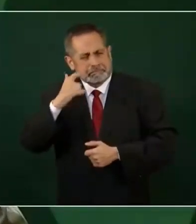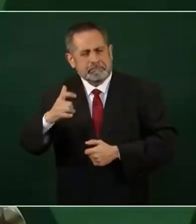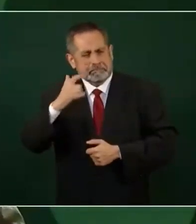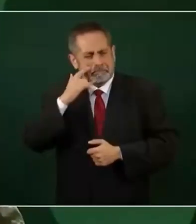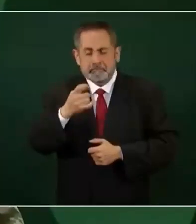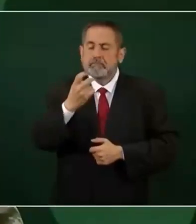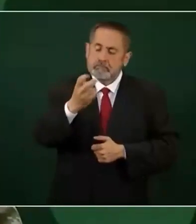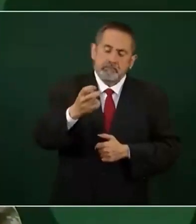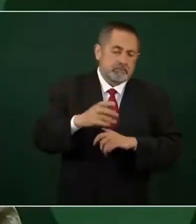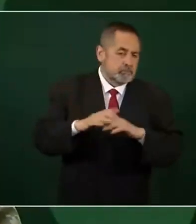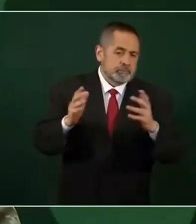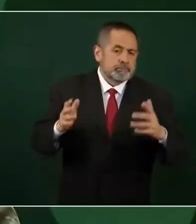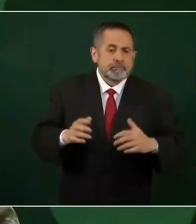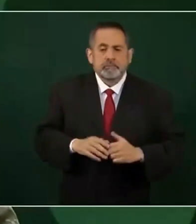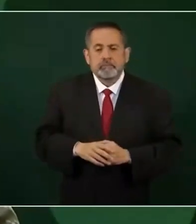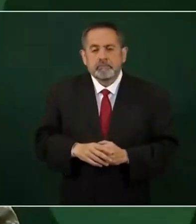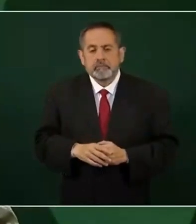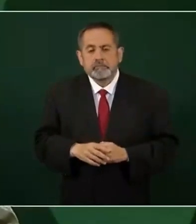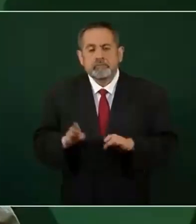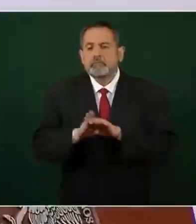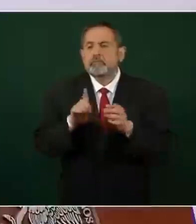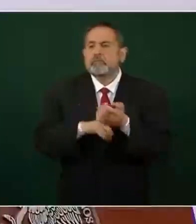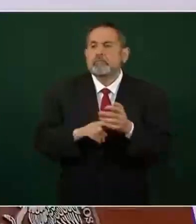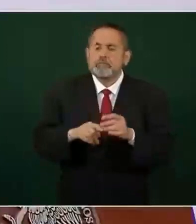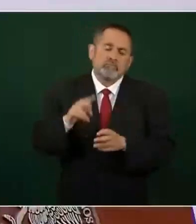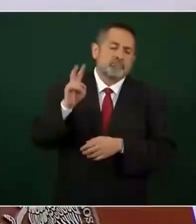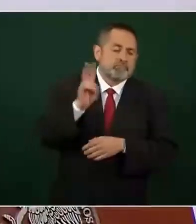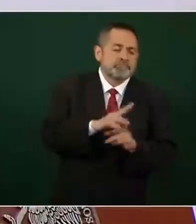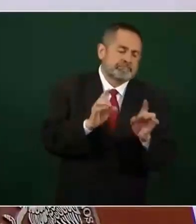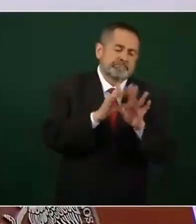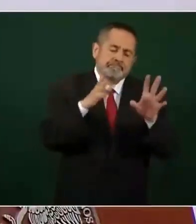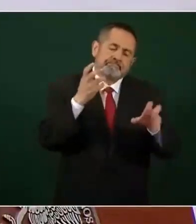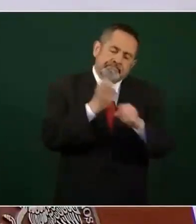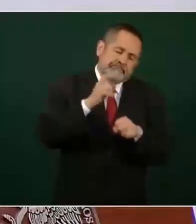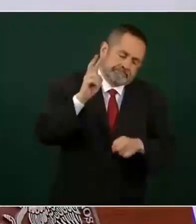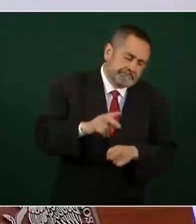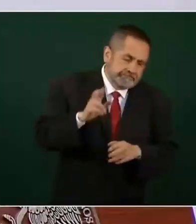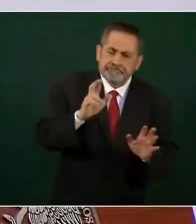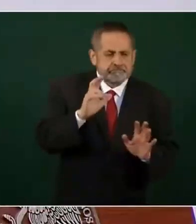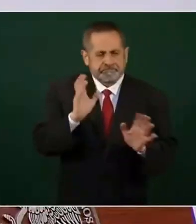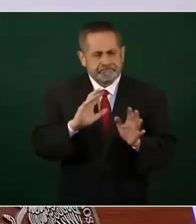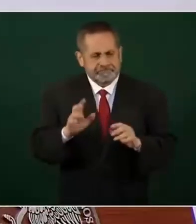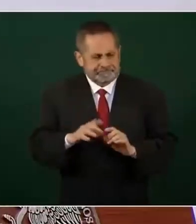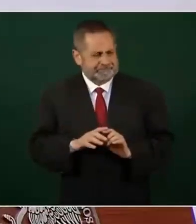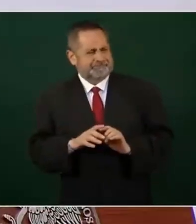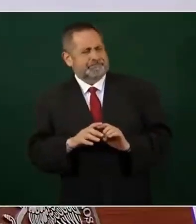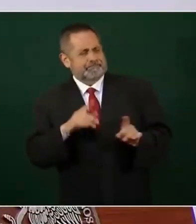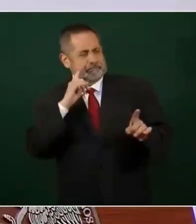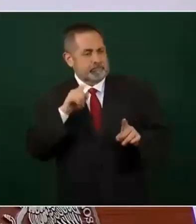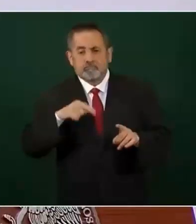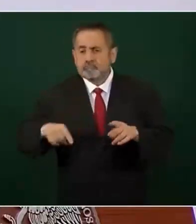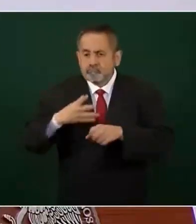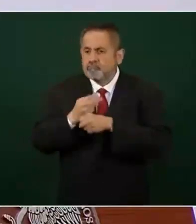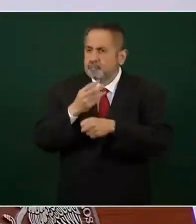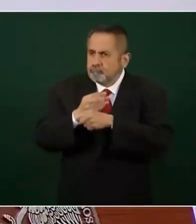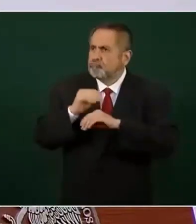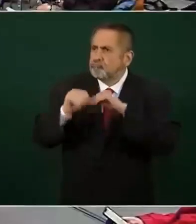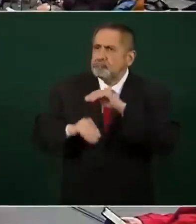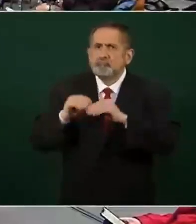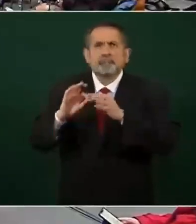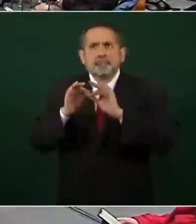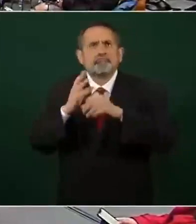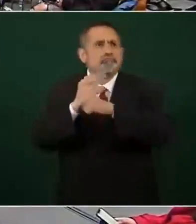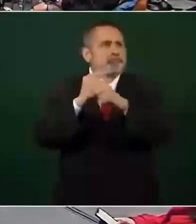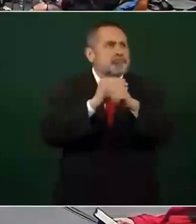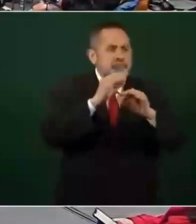del metro, no eran cosas que por el mantenimiento, por la falta de mantenimiento se tenían